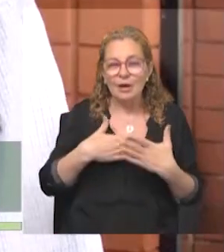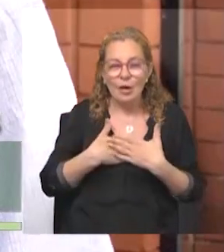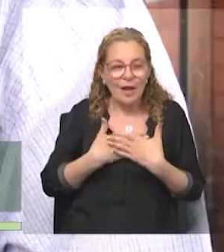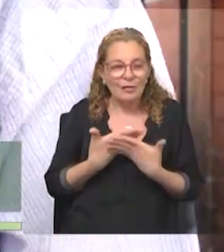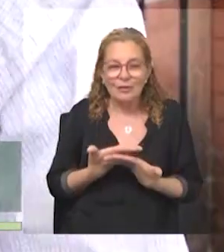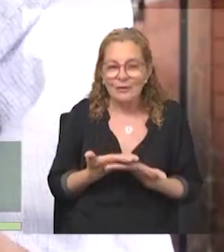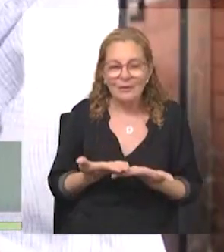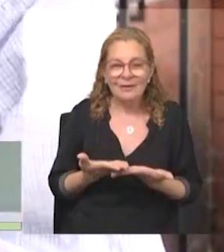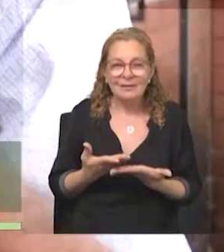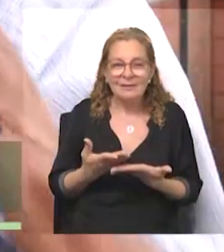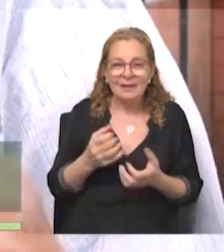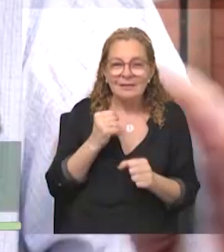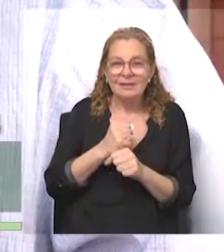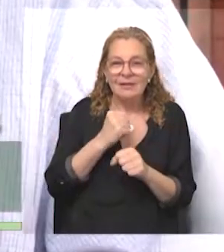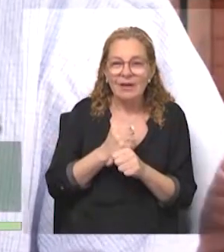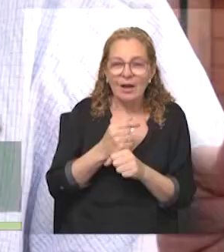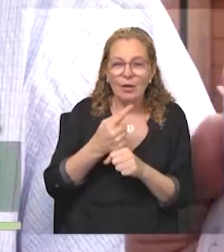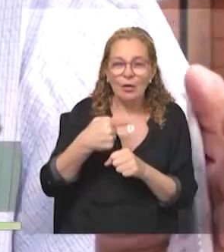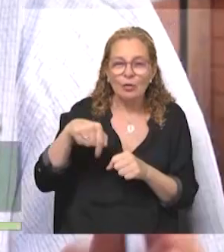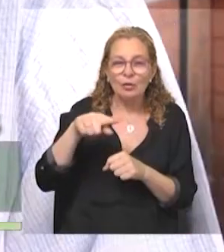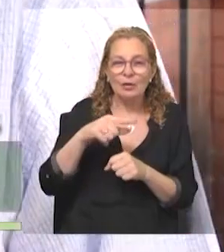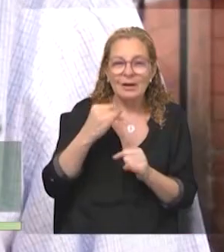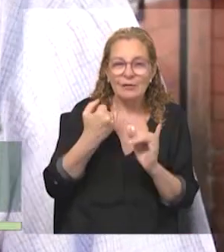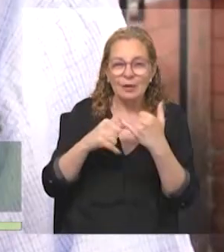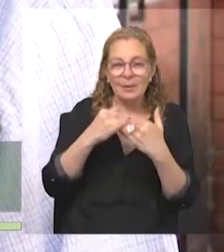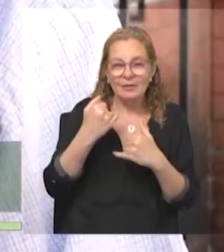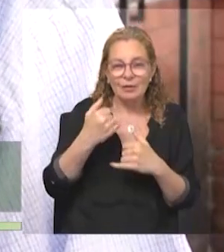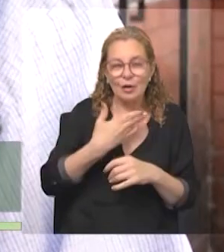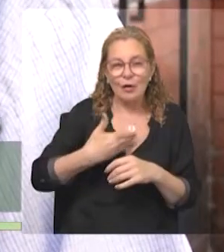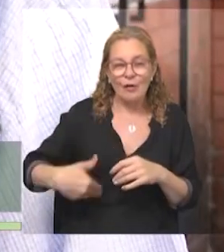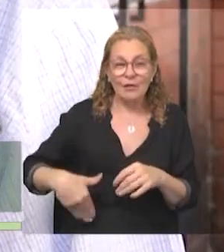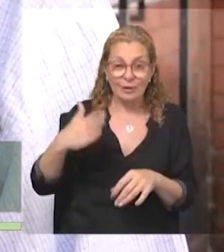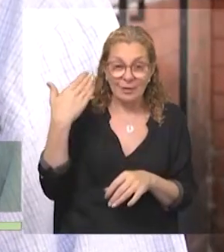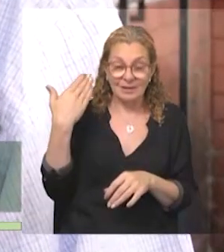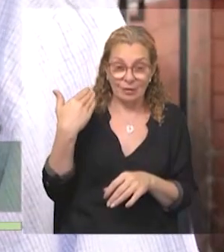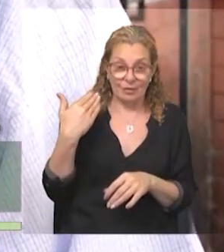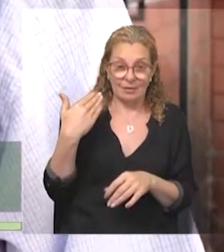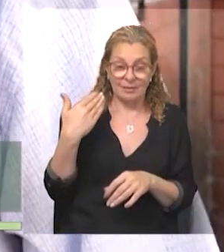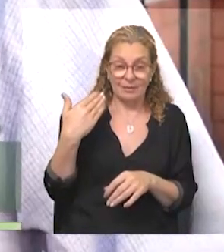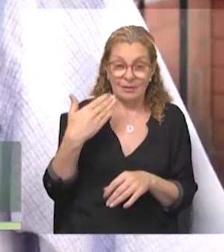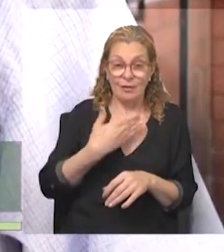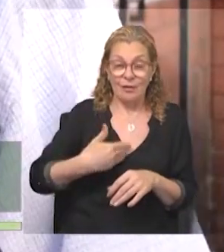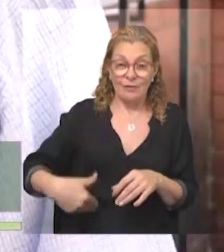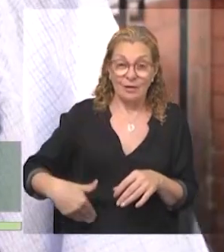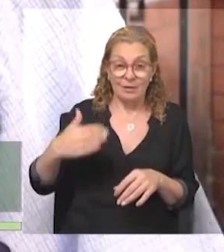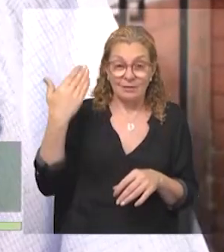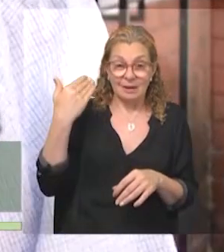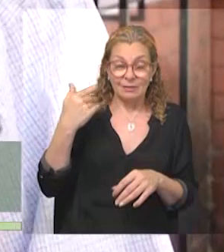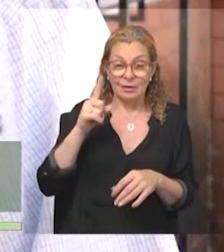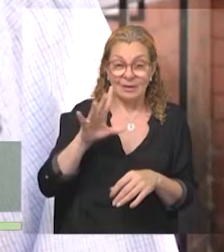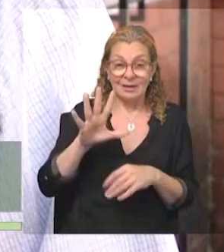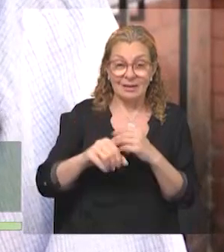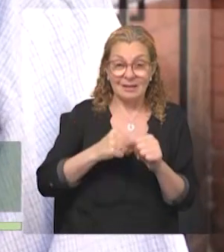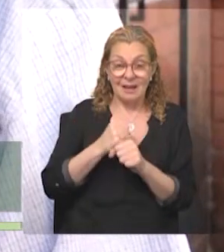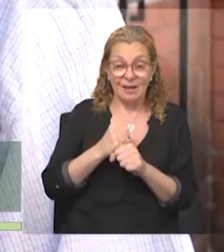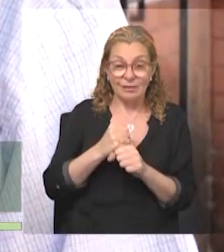viste se ha trabajado con toda la información que había de los gobiernos anteriores del gobierno anterior de los 15 años se